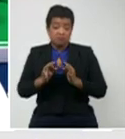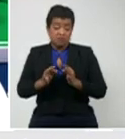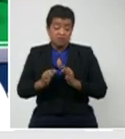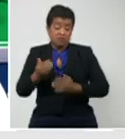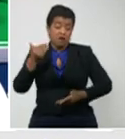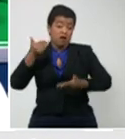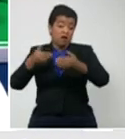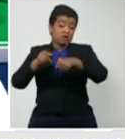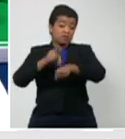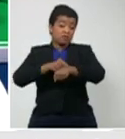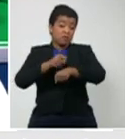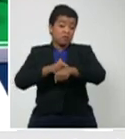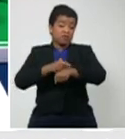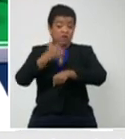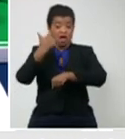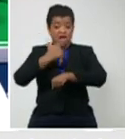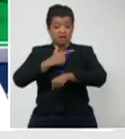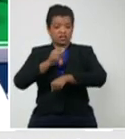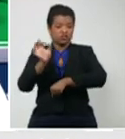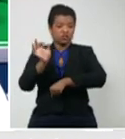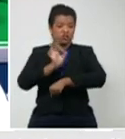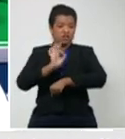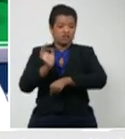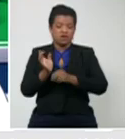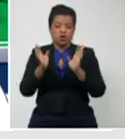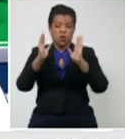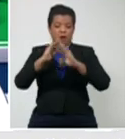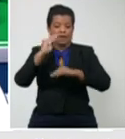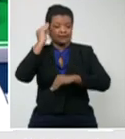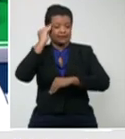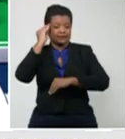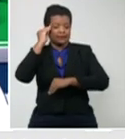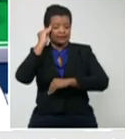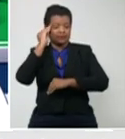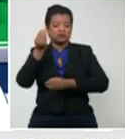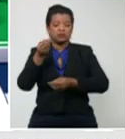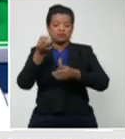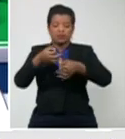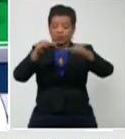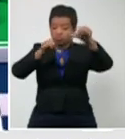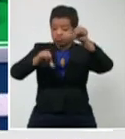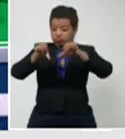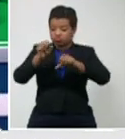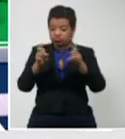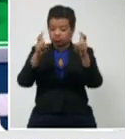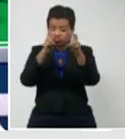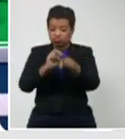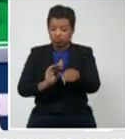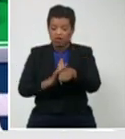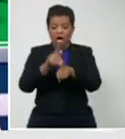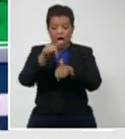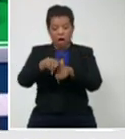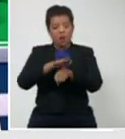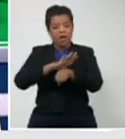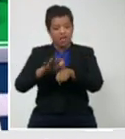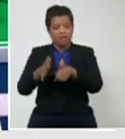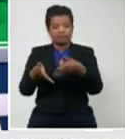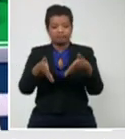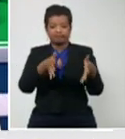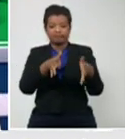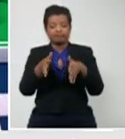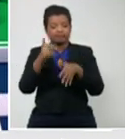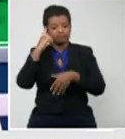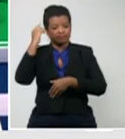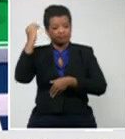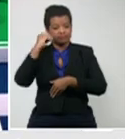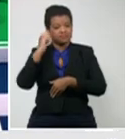sin la experiencia, sin los avances científicos que se tienen para su manejo. Este es el